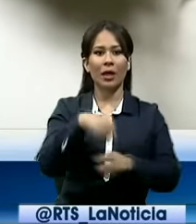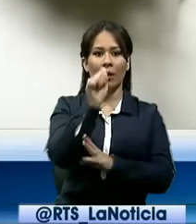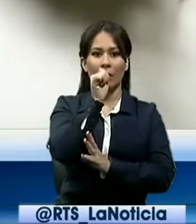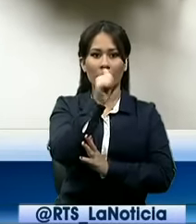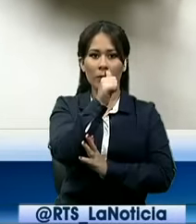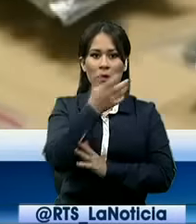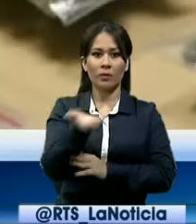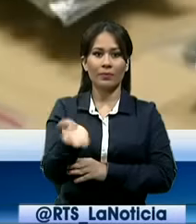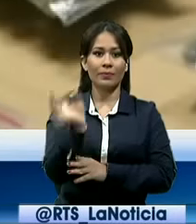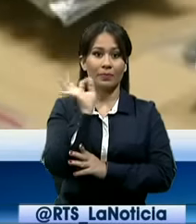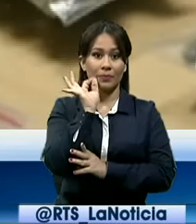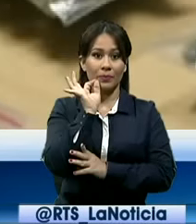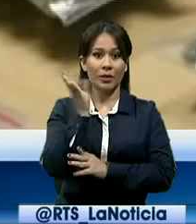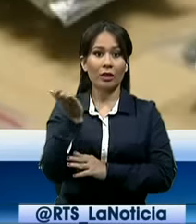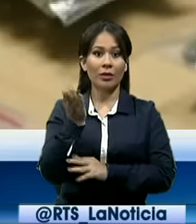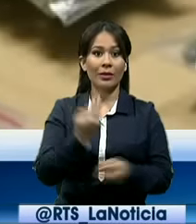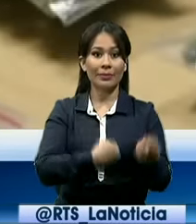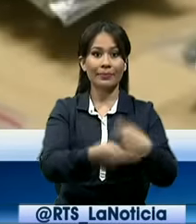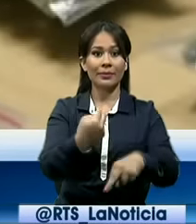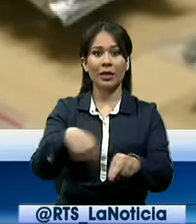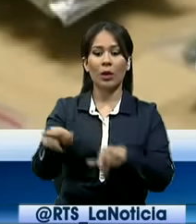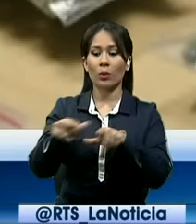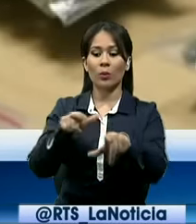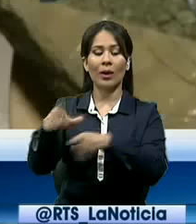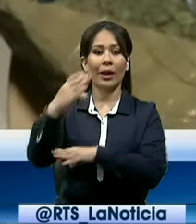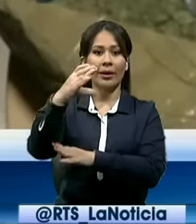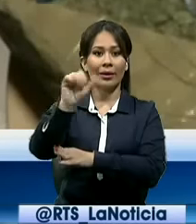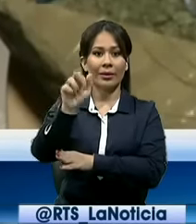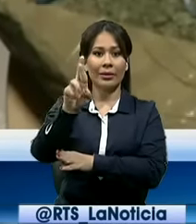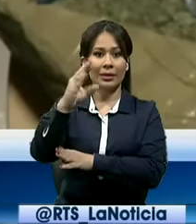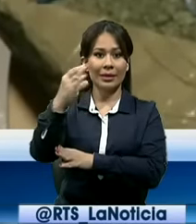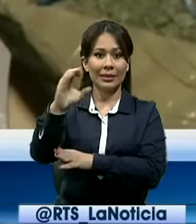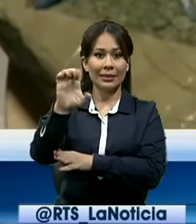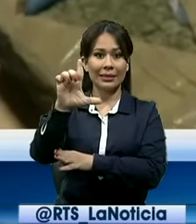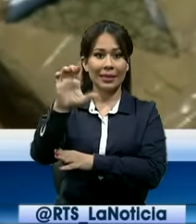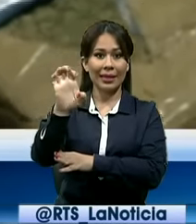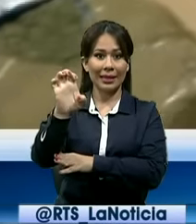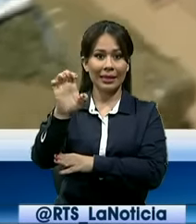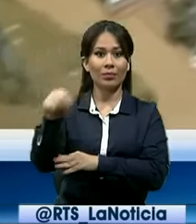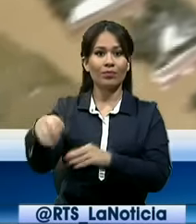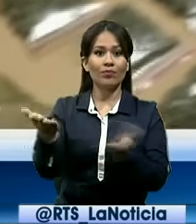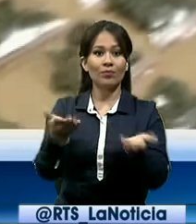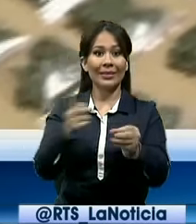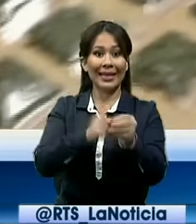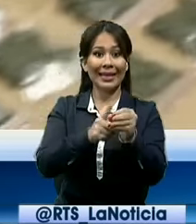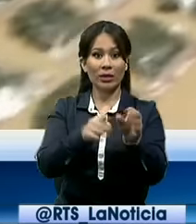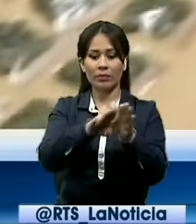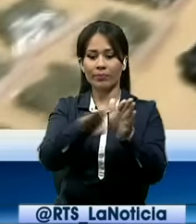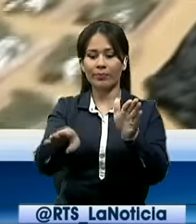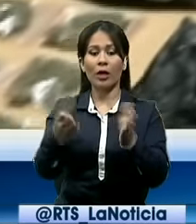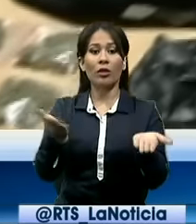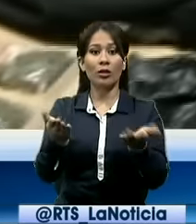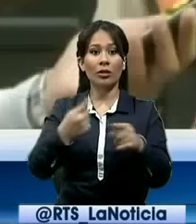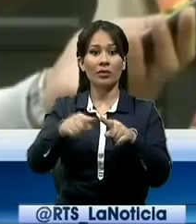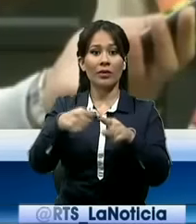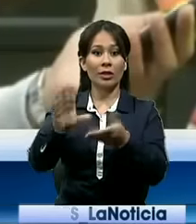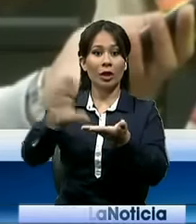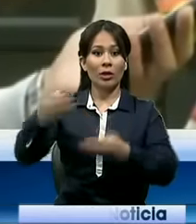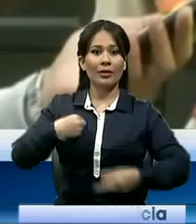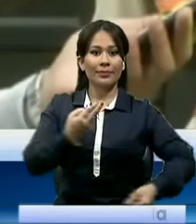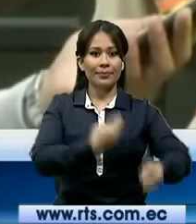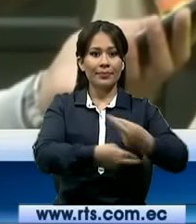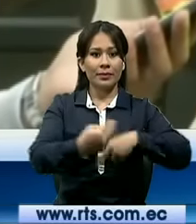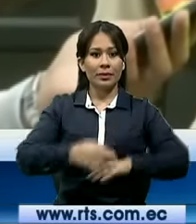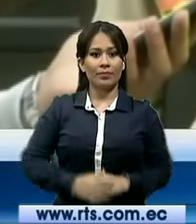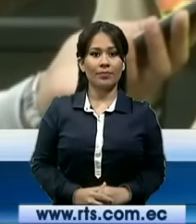con la mercadería para ser ofertada por la zona de Carcelén. No descartan que iban a merodear por instituciones educativas. Al momento se